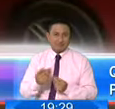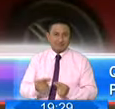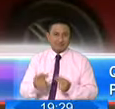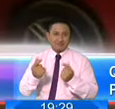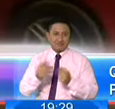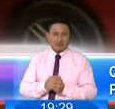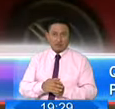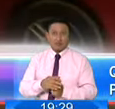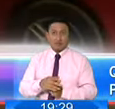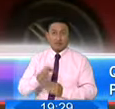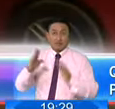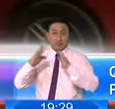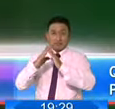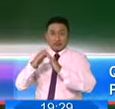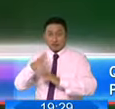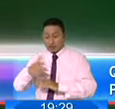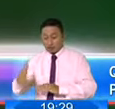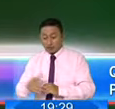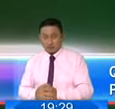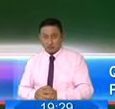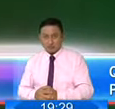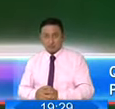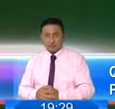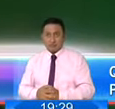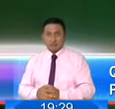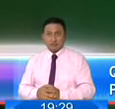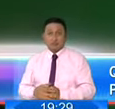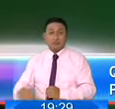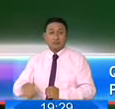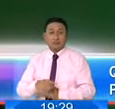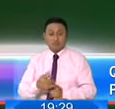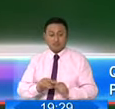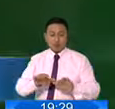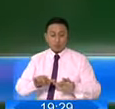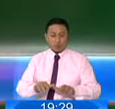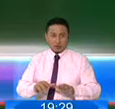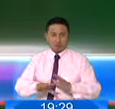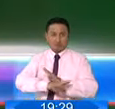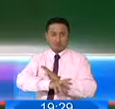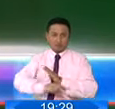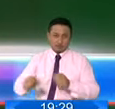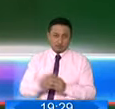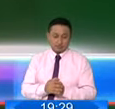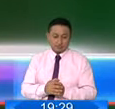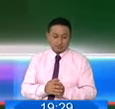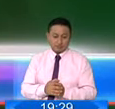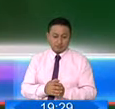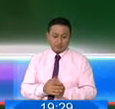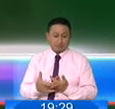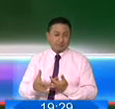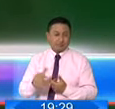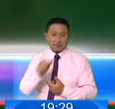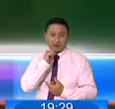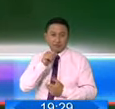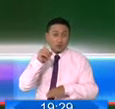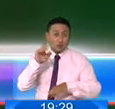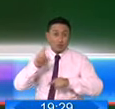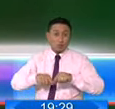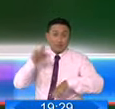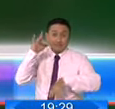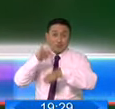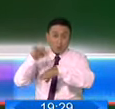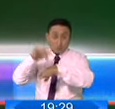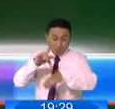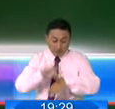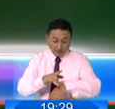pequeño descuido desapareció. No está con el cerebro. Parece, no hemos podido todavía topar nada por seguridad